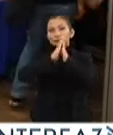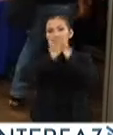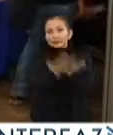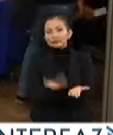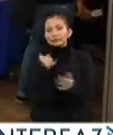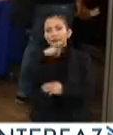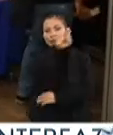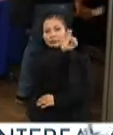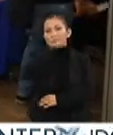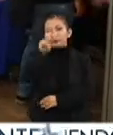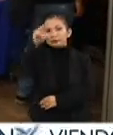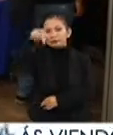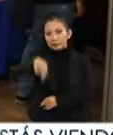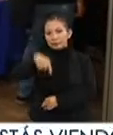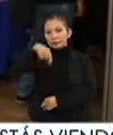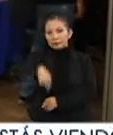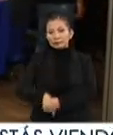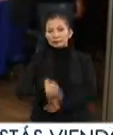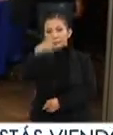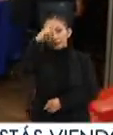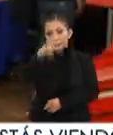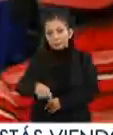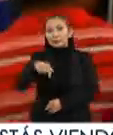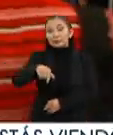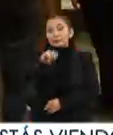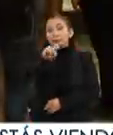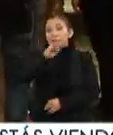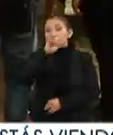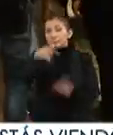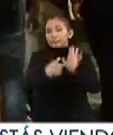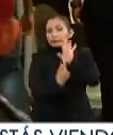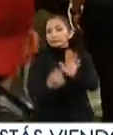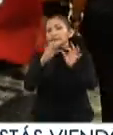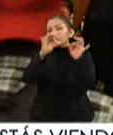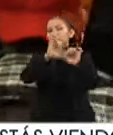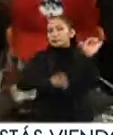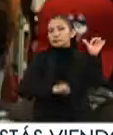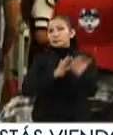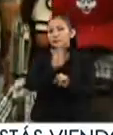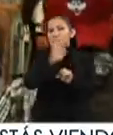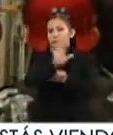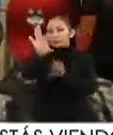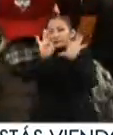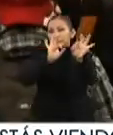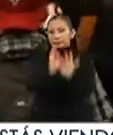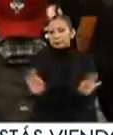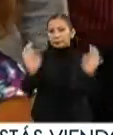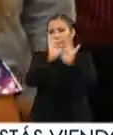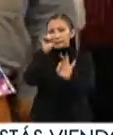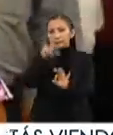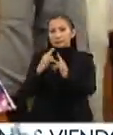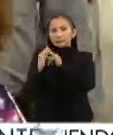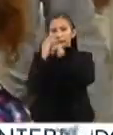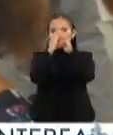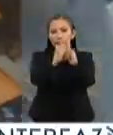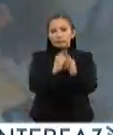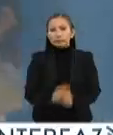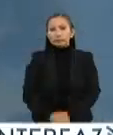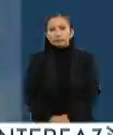Libro del Instituto Politécnico Nacional y aquí en Interfaz te presentamos las actividades más importantes de este gran